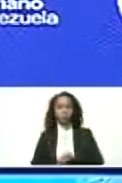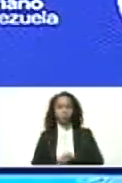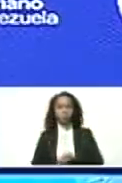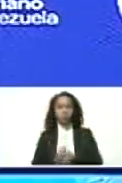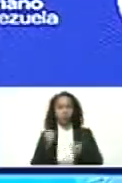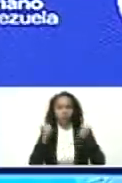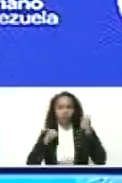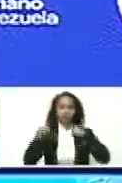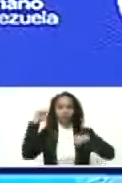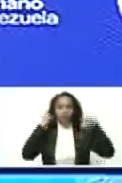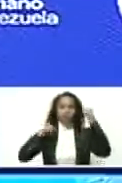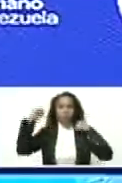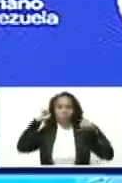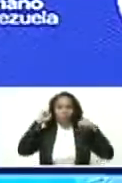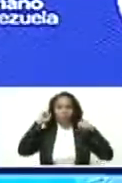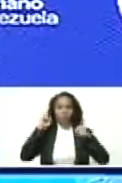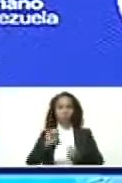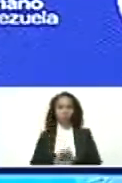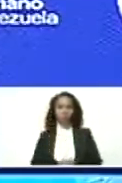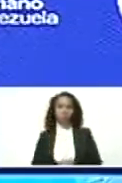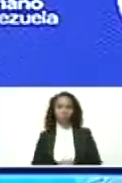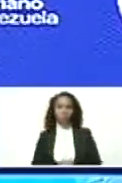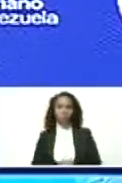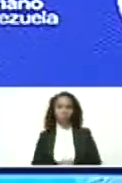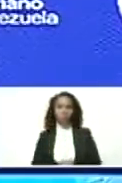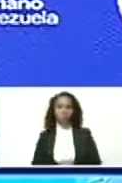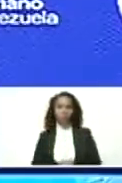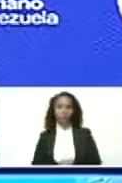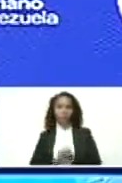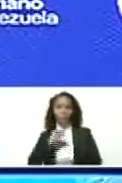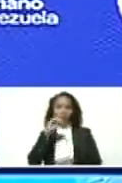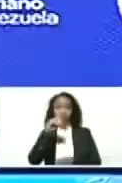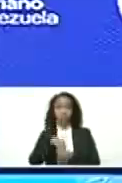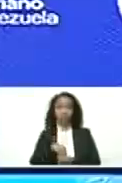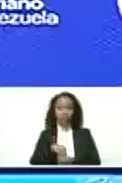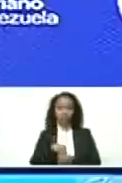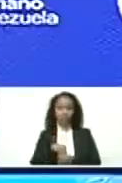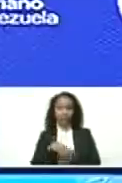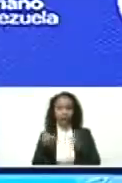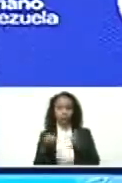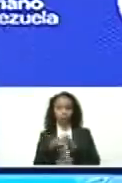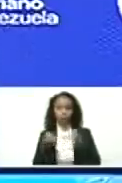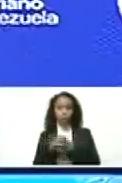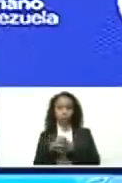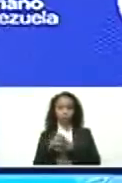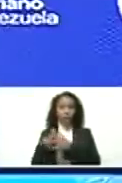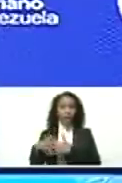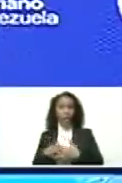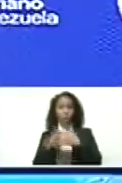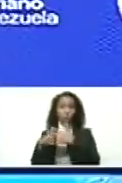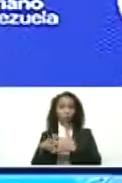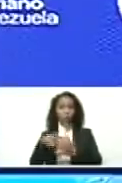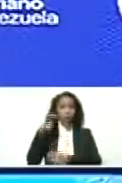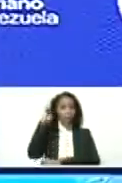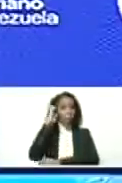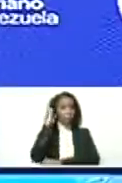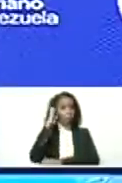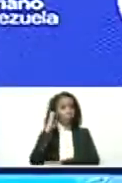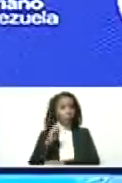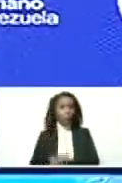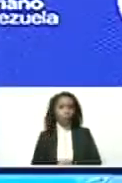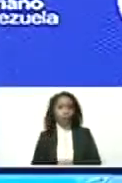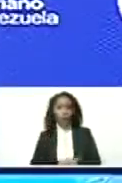histeria en que ha entrado la élite de Estados Unidos y de Europa.